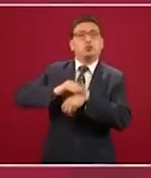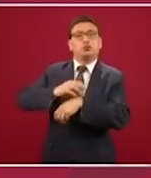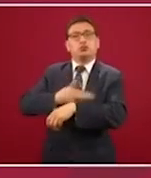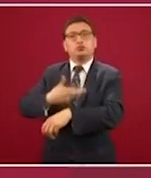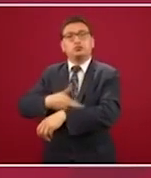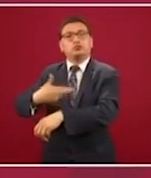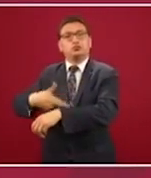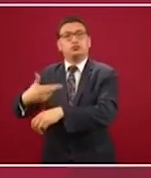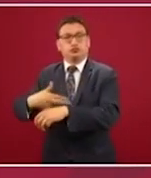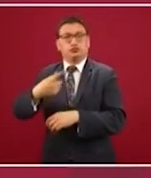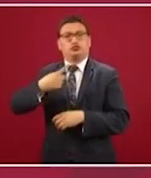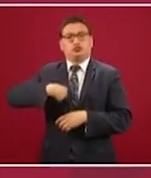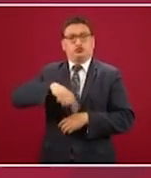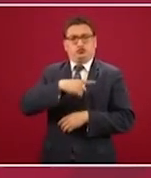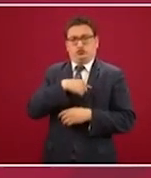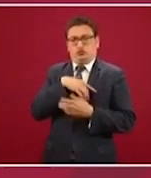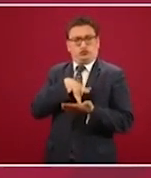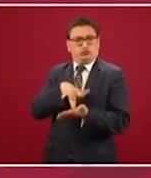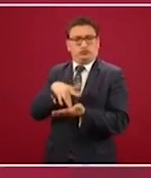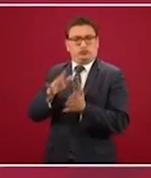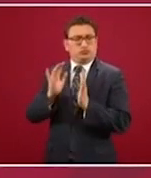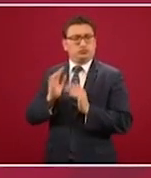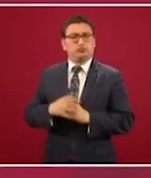damos las concesiones